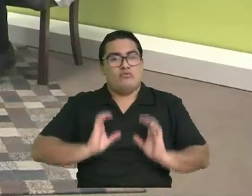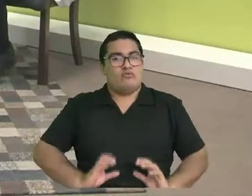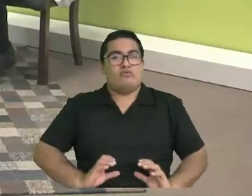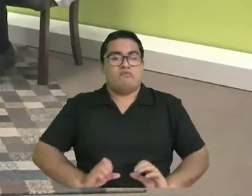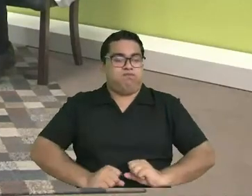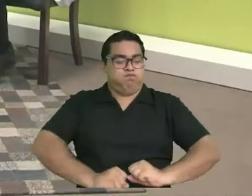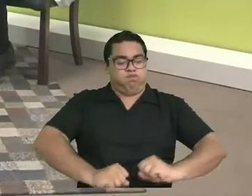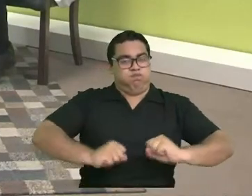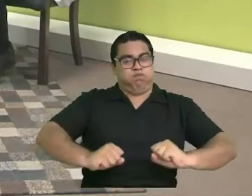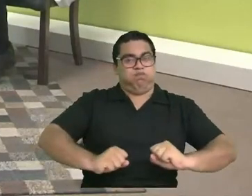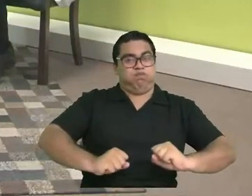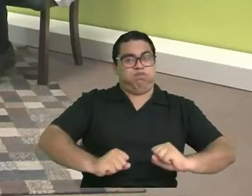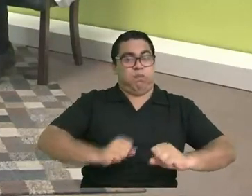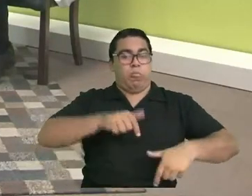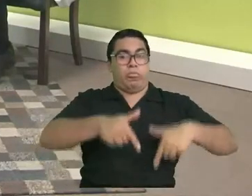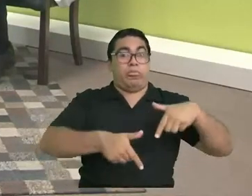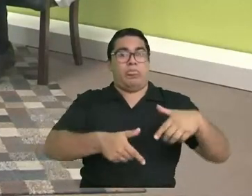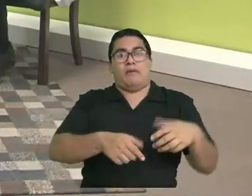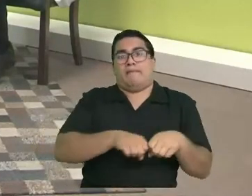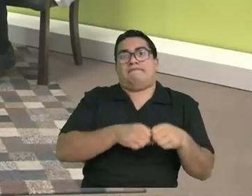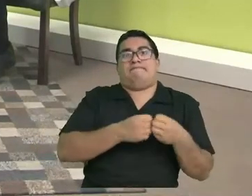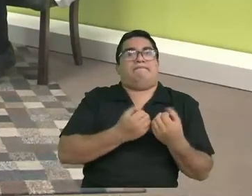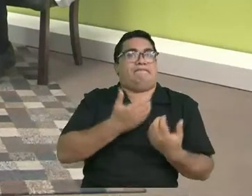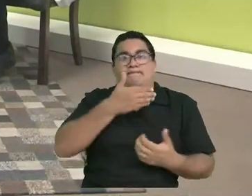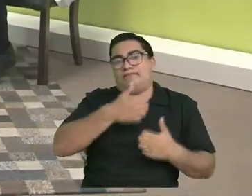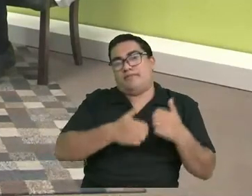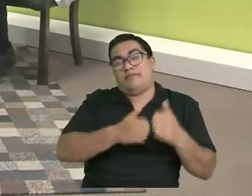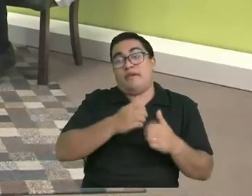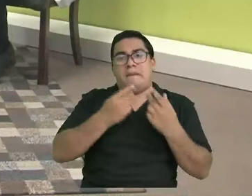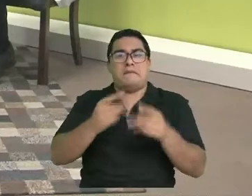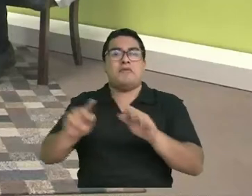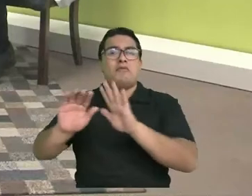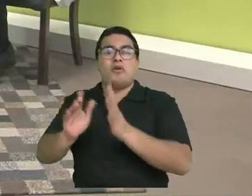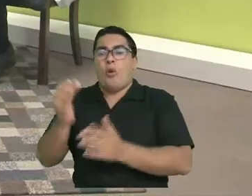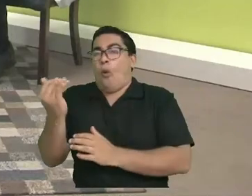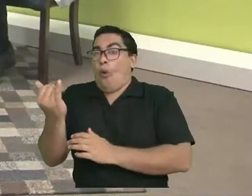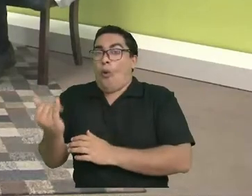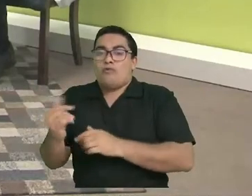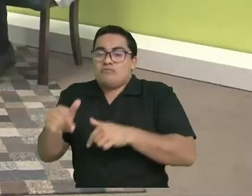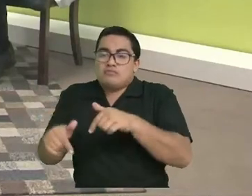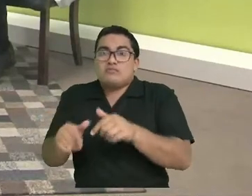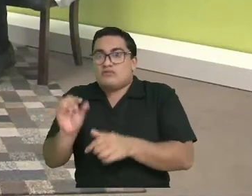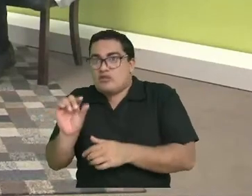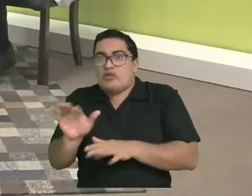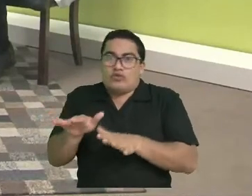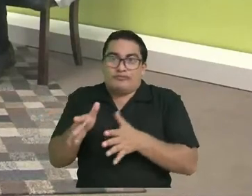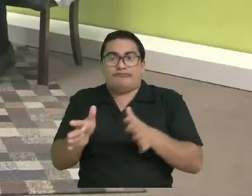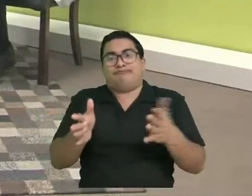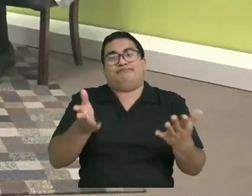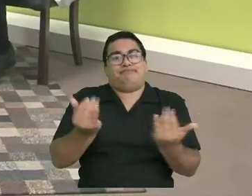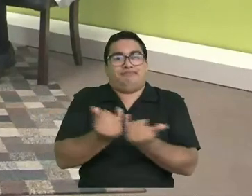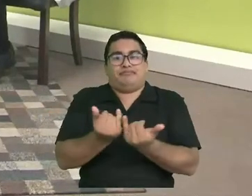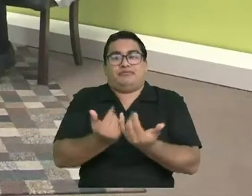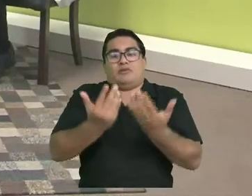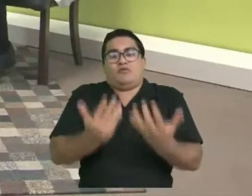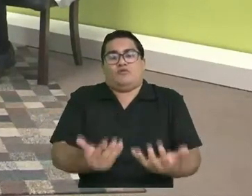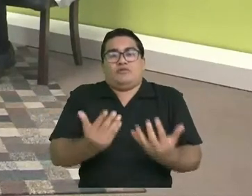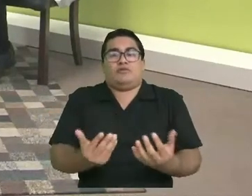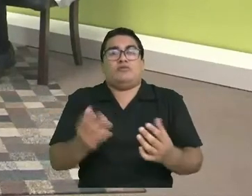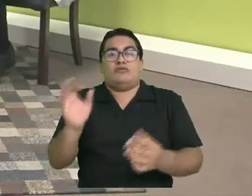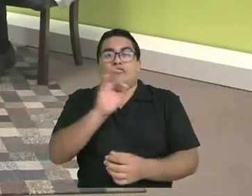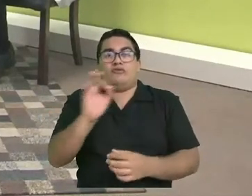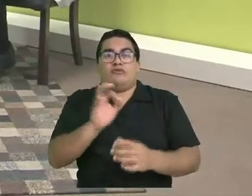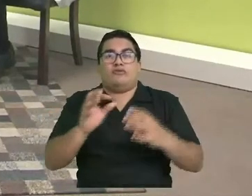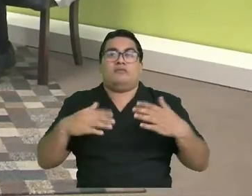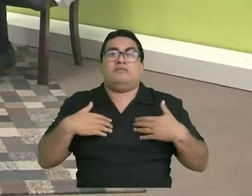claro. El cuerpo tiene que estar en equilibrio. Por eso es que el peso es una forma de salud y las